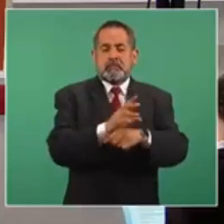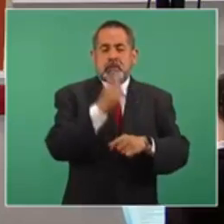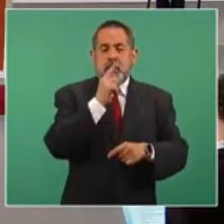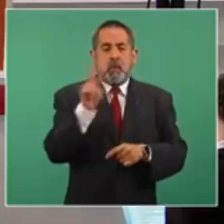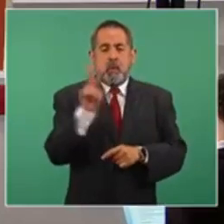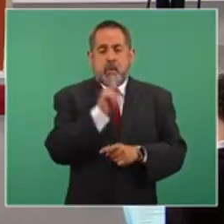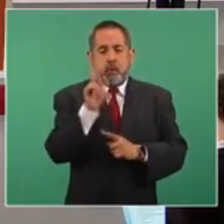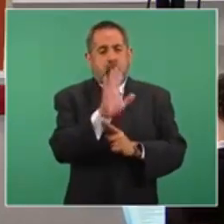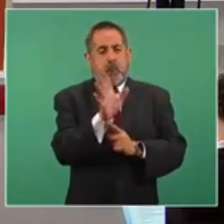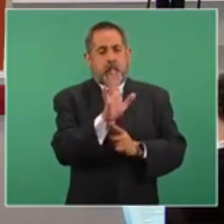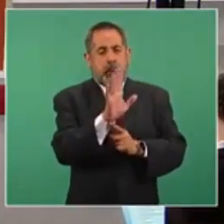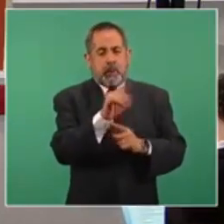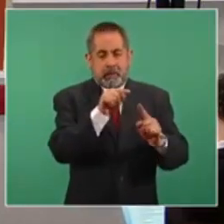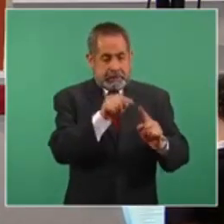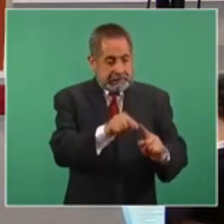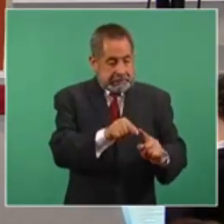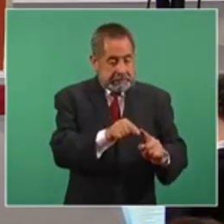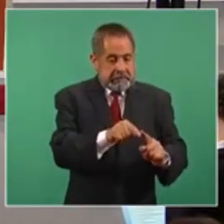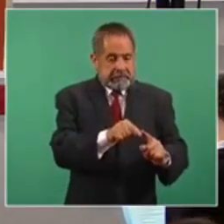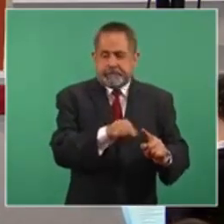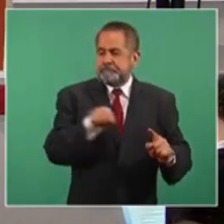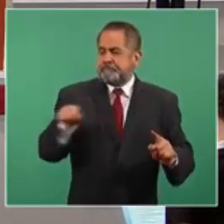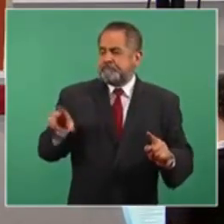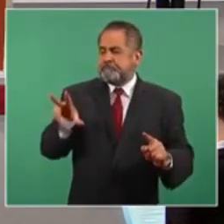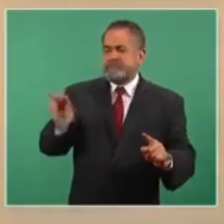al negar el amparo a